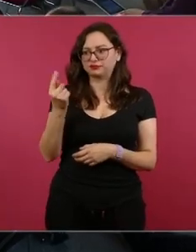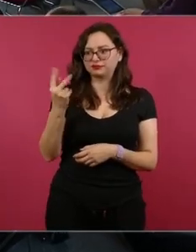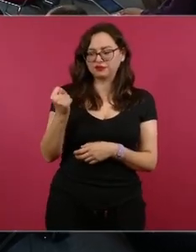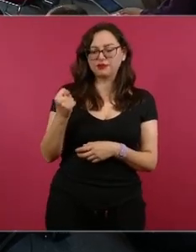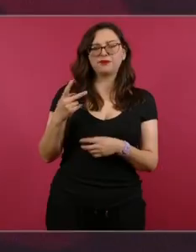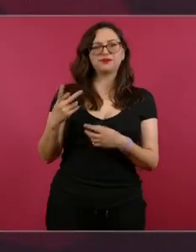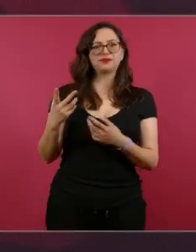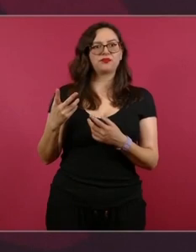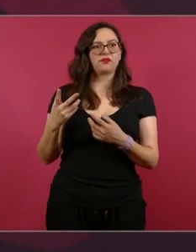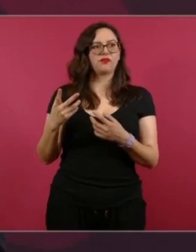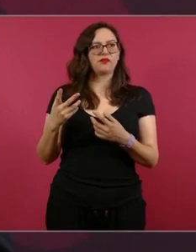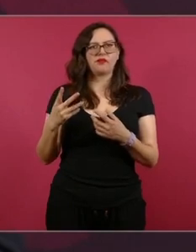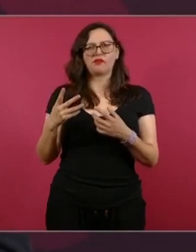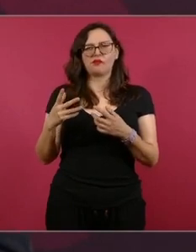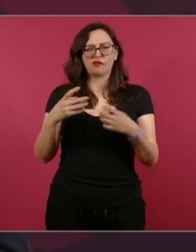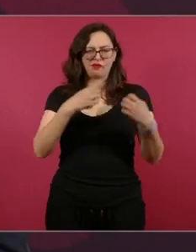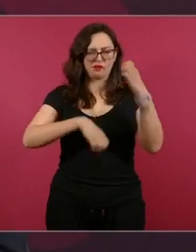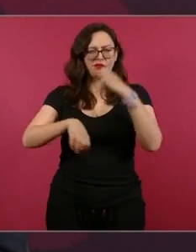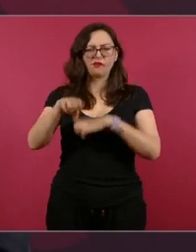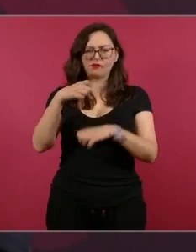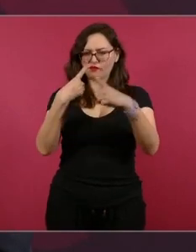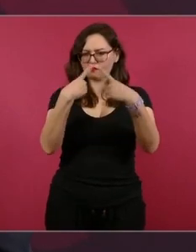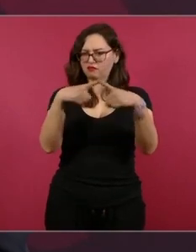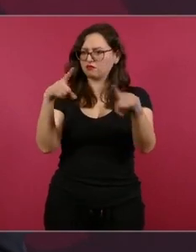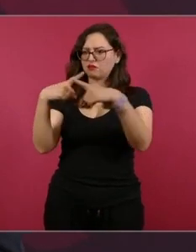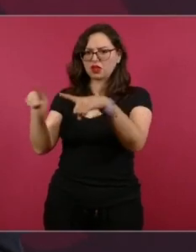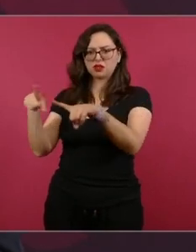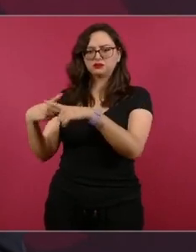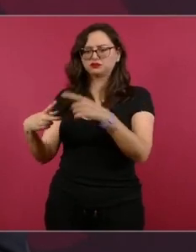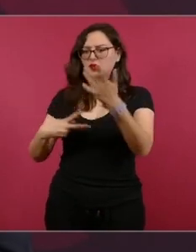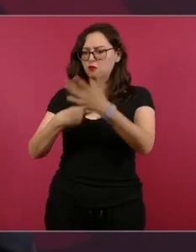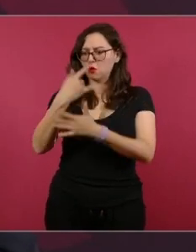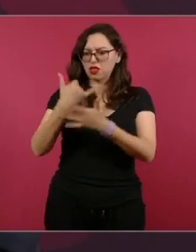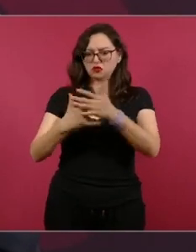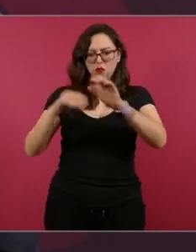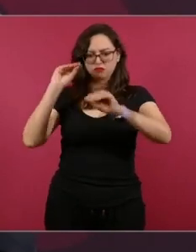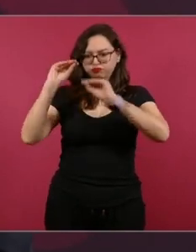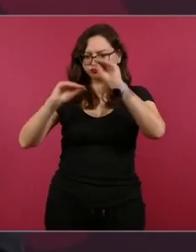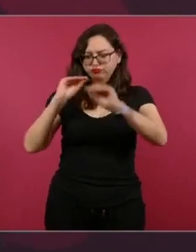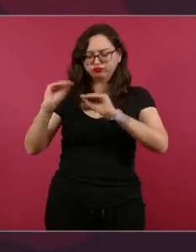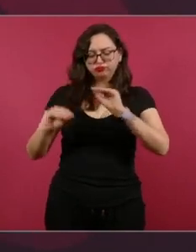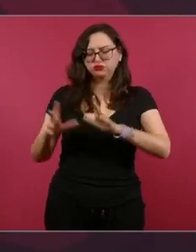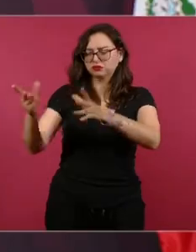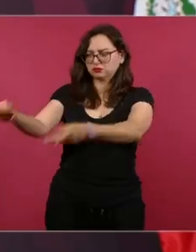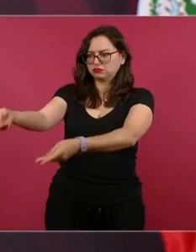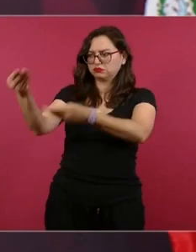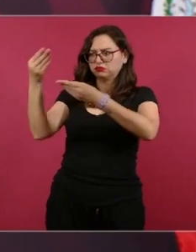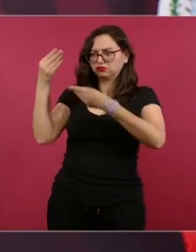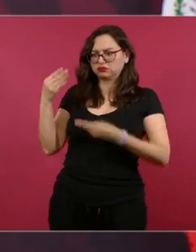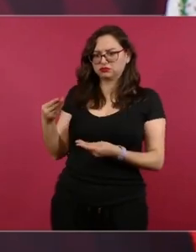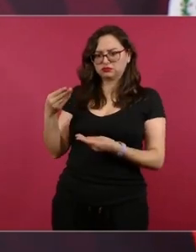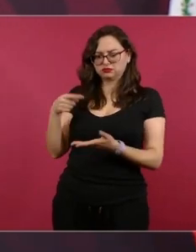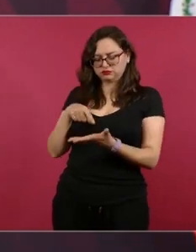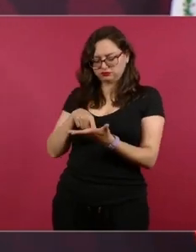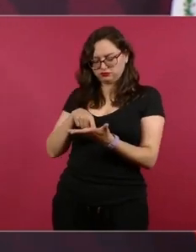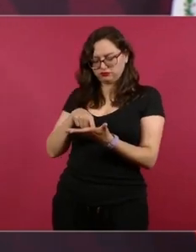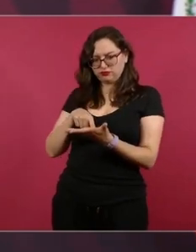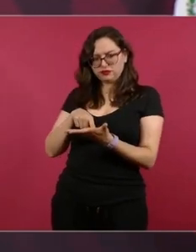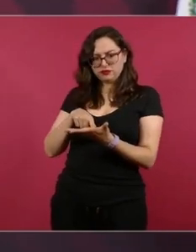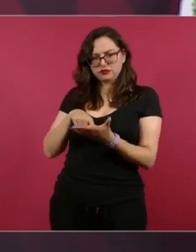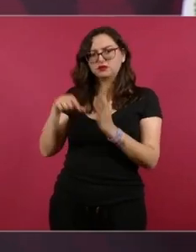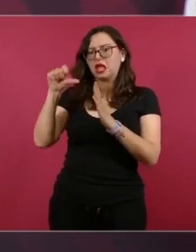bien hecho, con los considerandos, como se hacen los decretos, ¿sí?, de conformidad